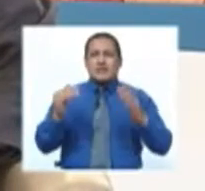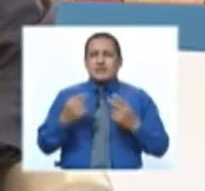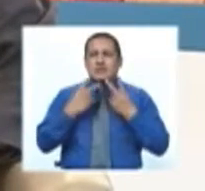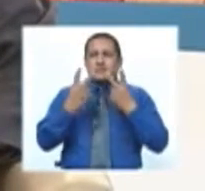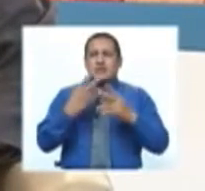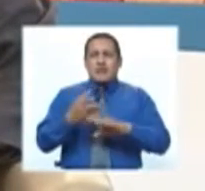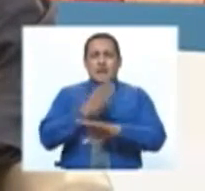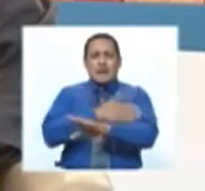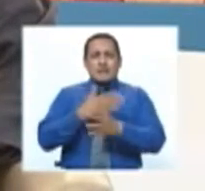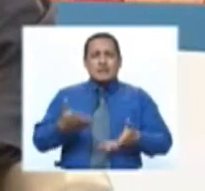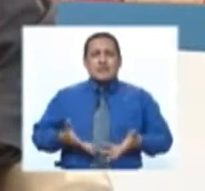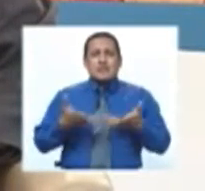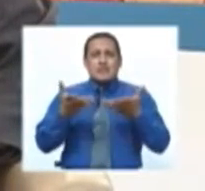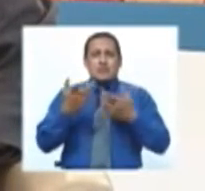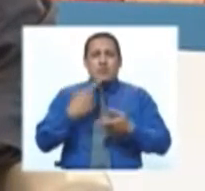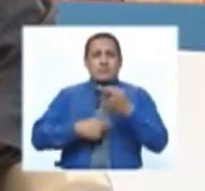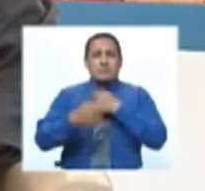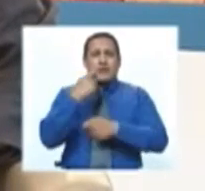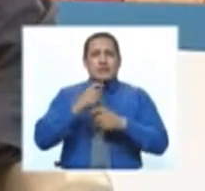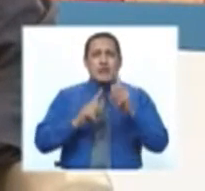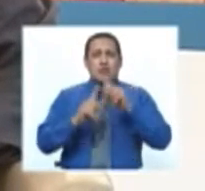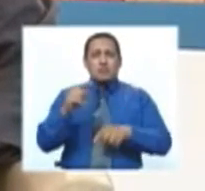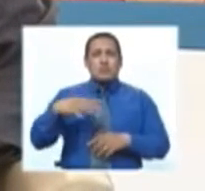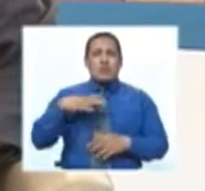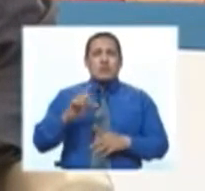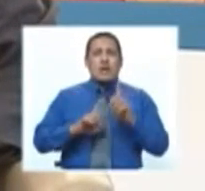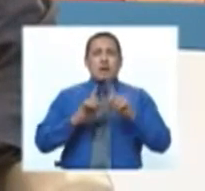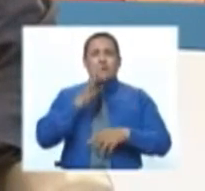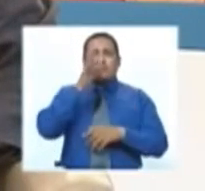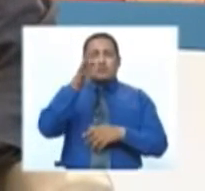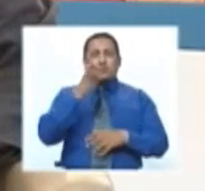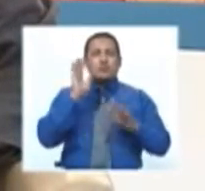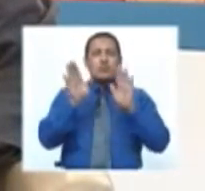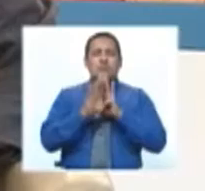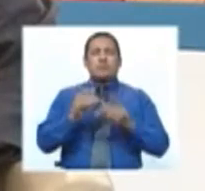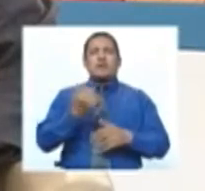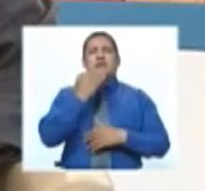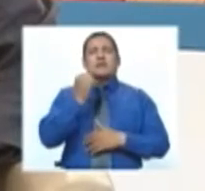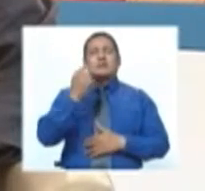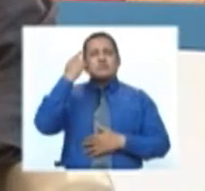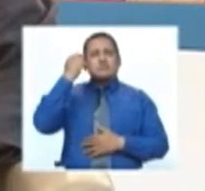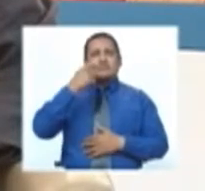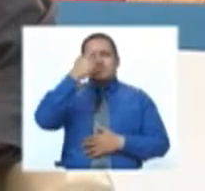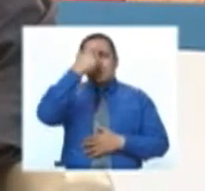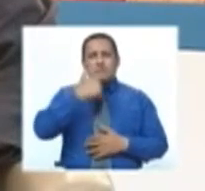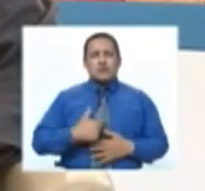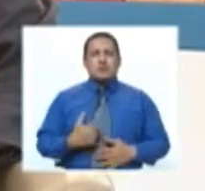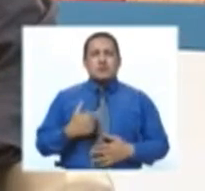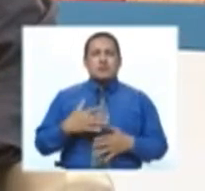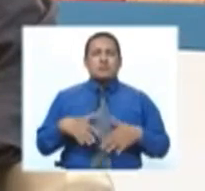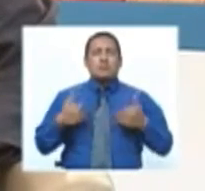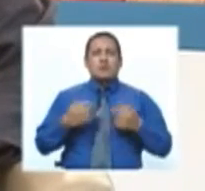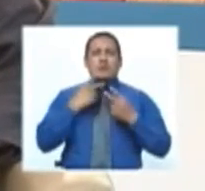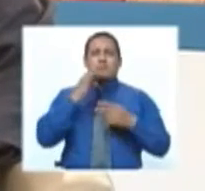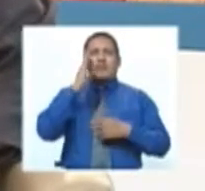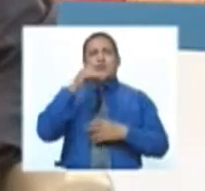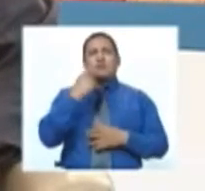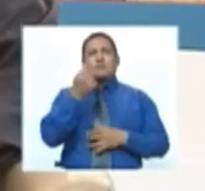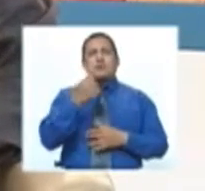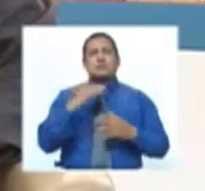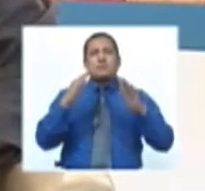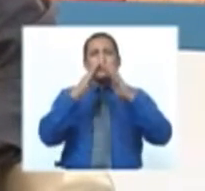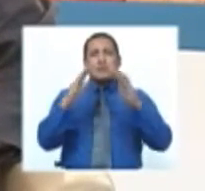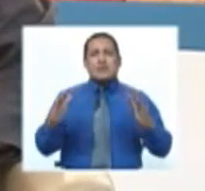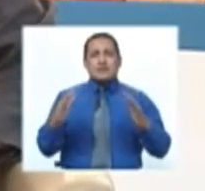inmueble ser dado en venta a algún privado en algún momento? Digamos que a alguien se le ocurra poner un precio